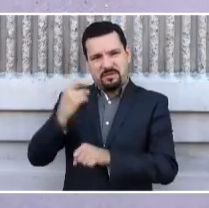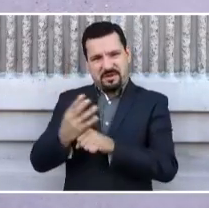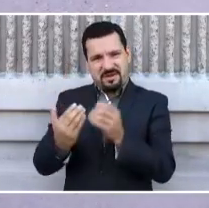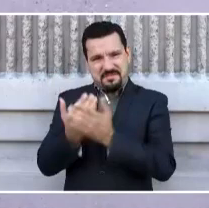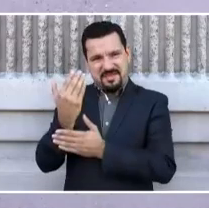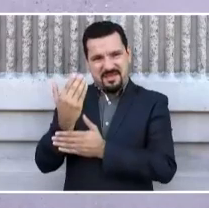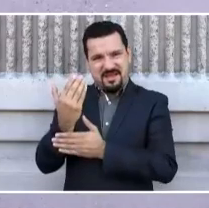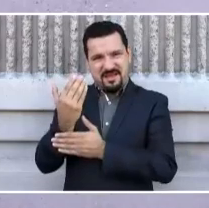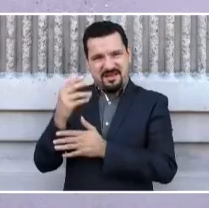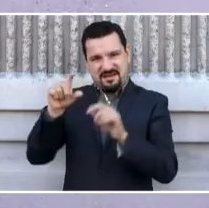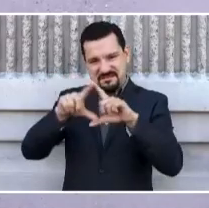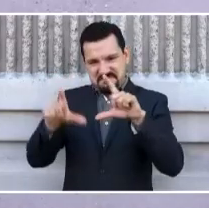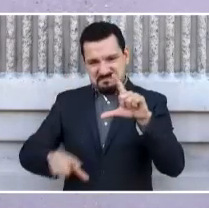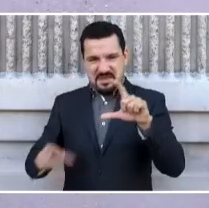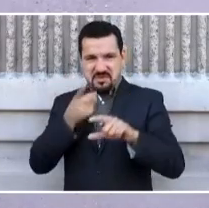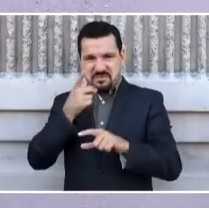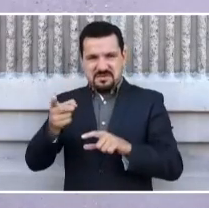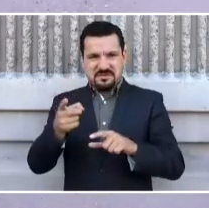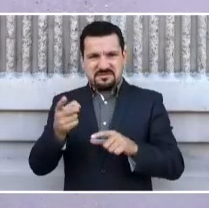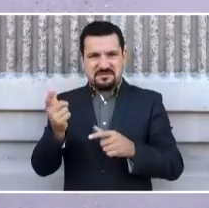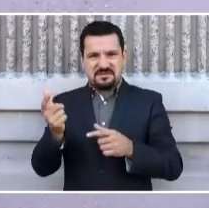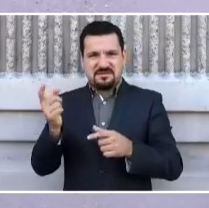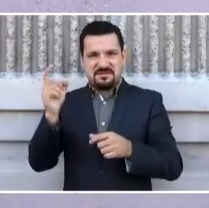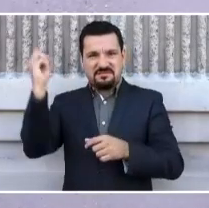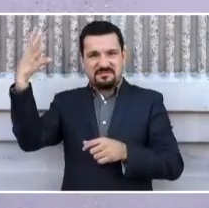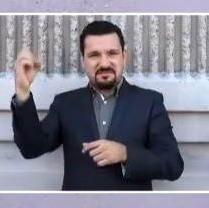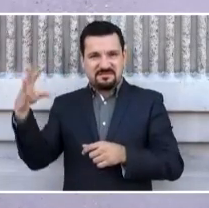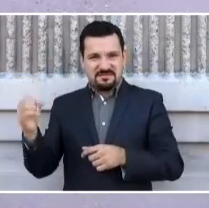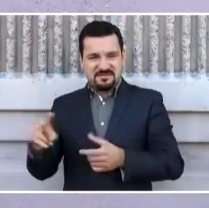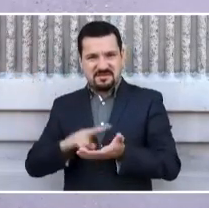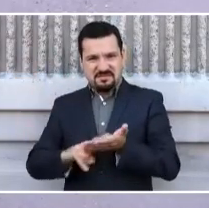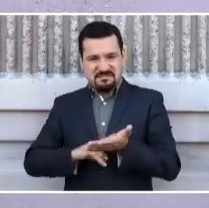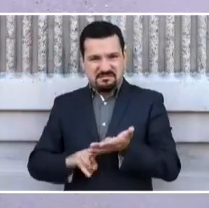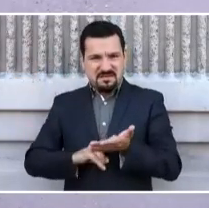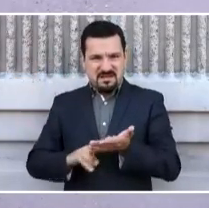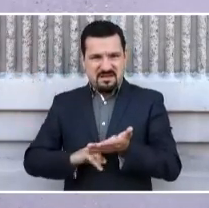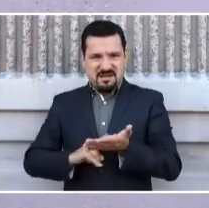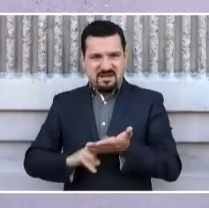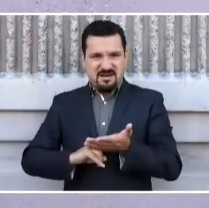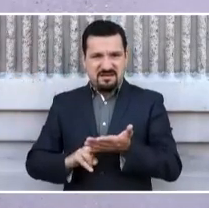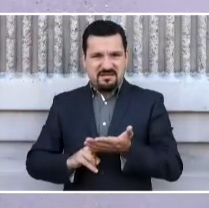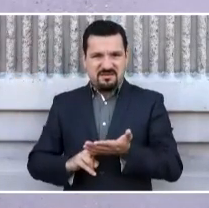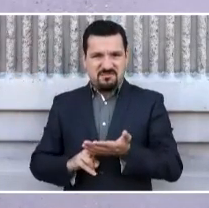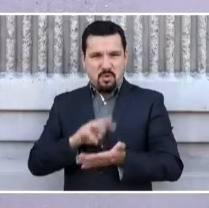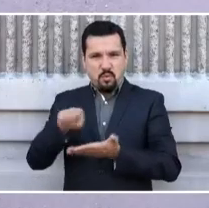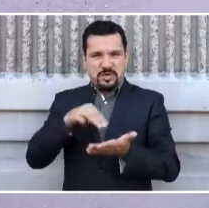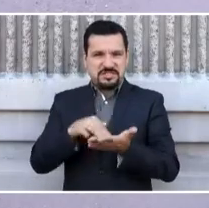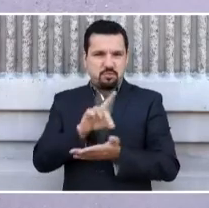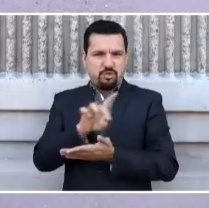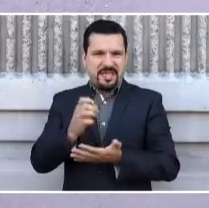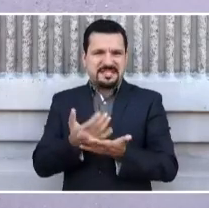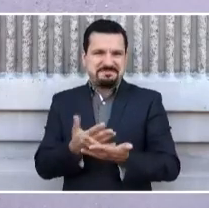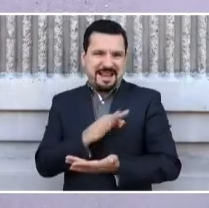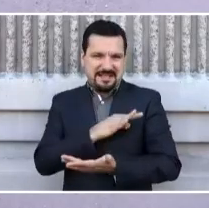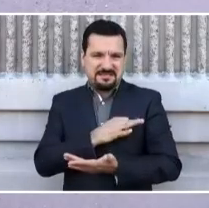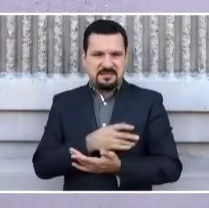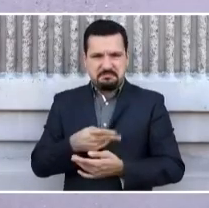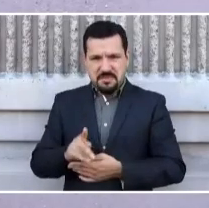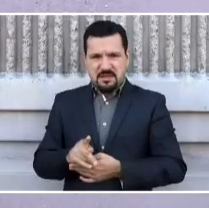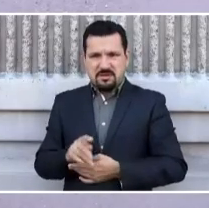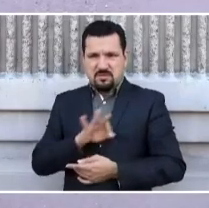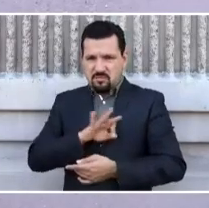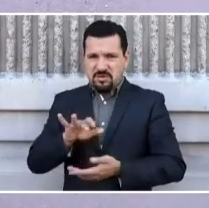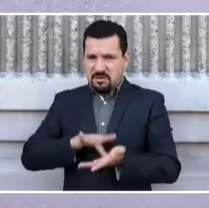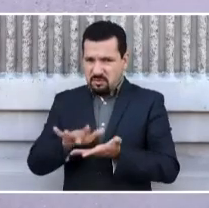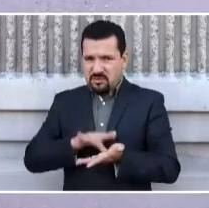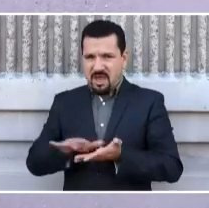nivel nacional. Pero tienen sectores de actividades pues considerados esenciales para la reactivación económica como la construcción o la